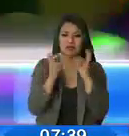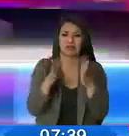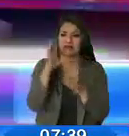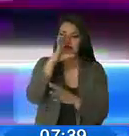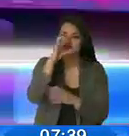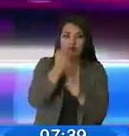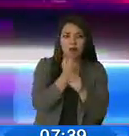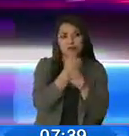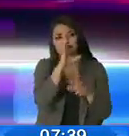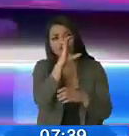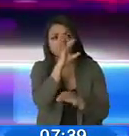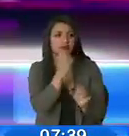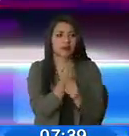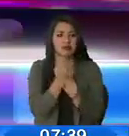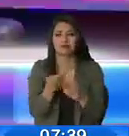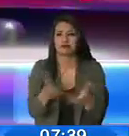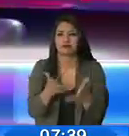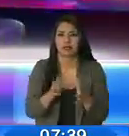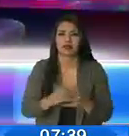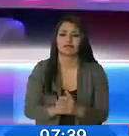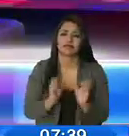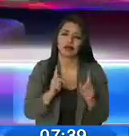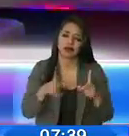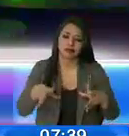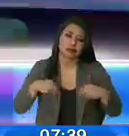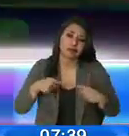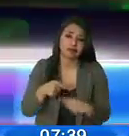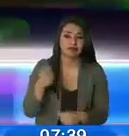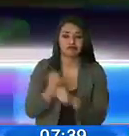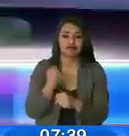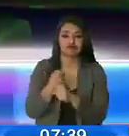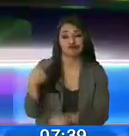trabajo. Ella se vio obligada a aceptar la propuesta.